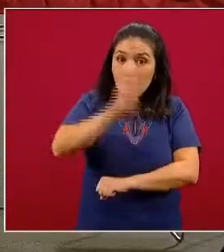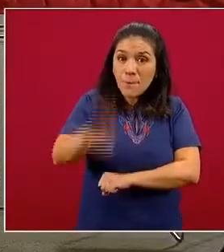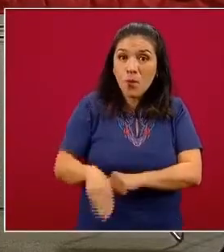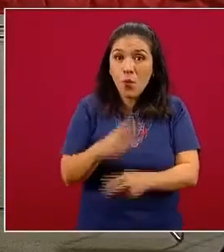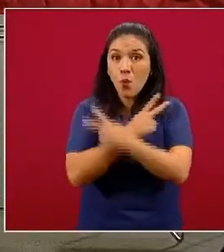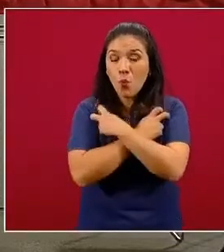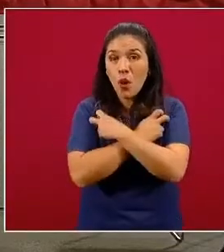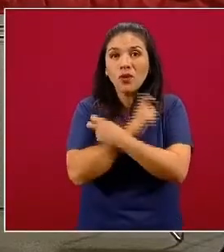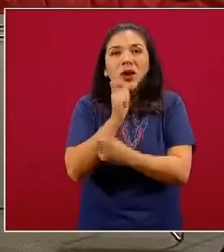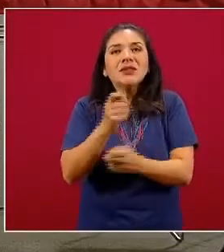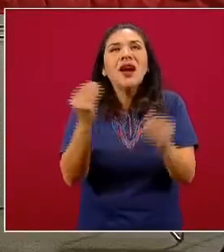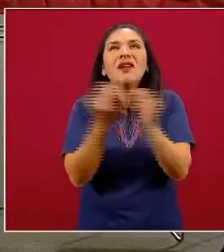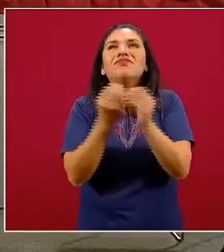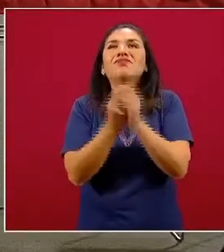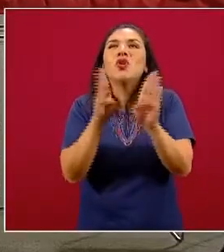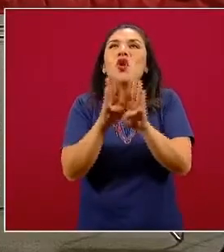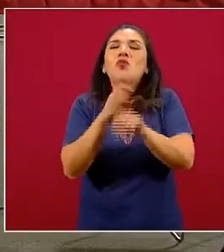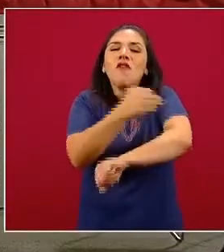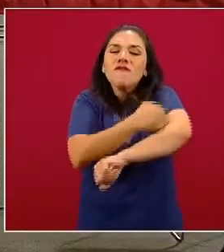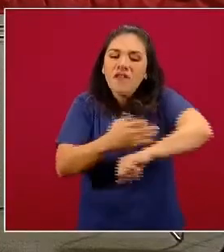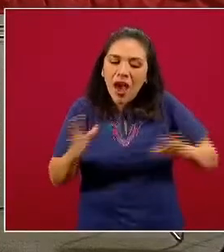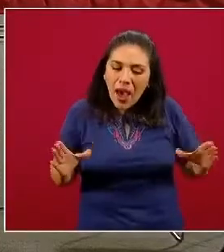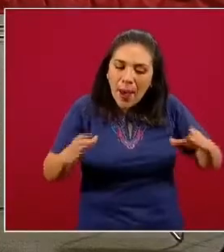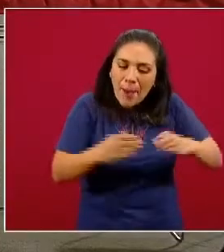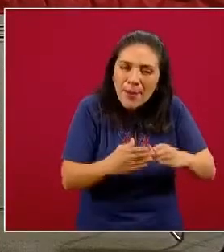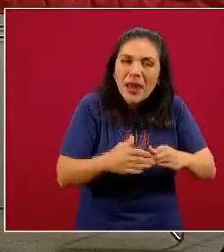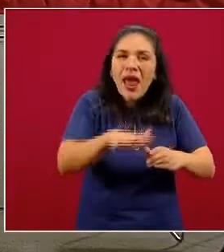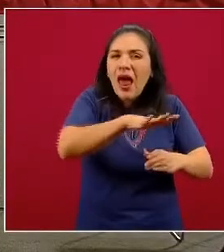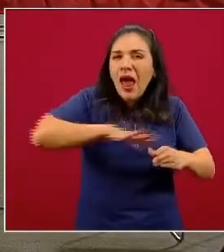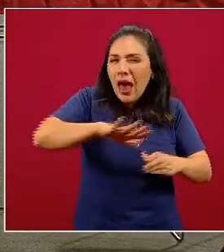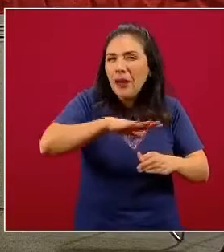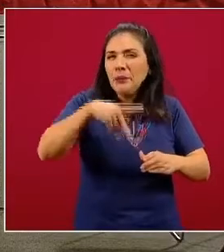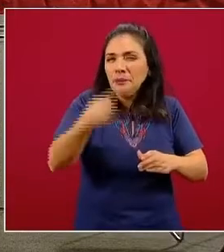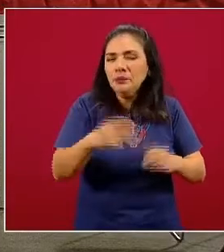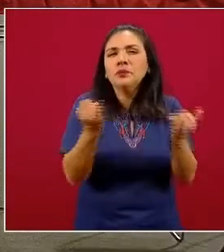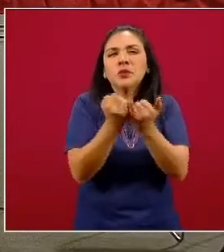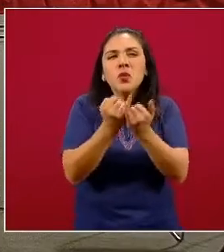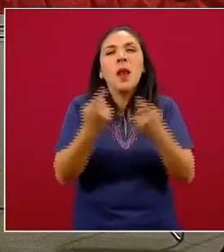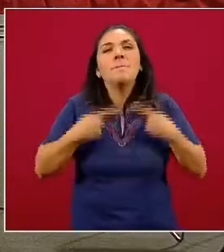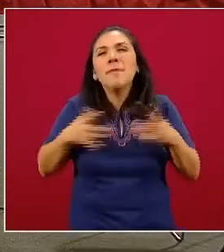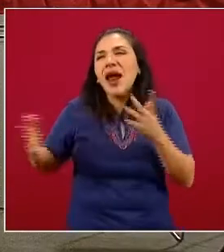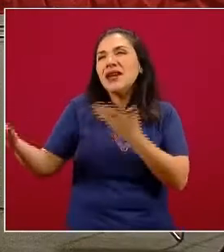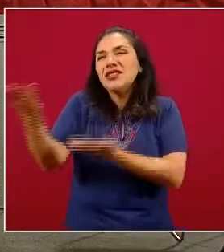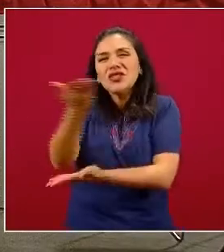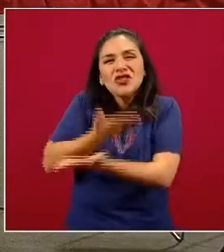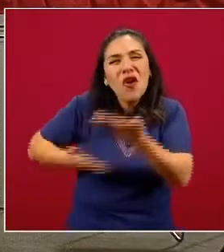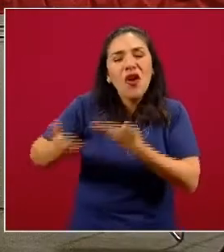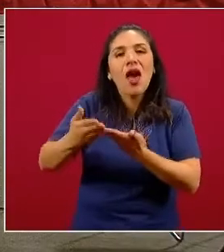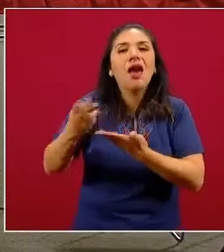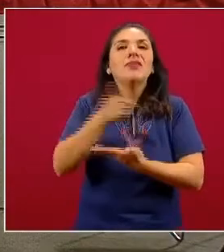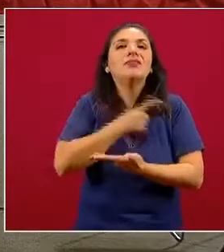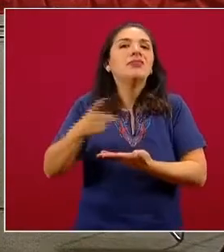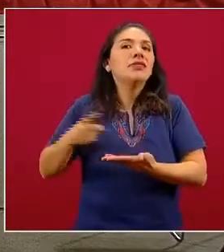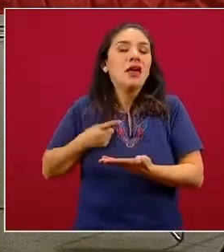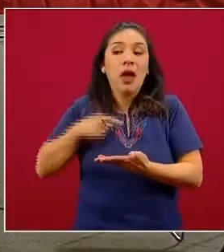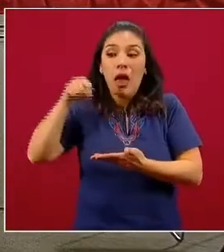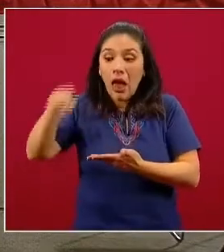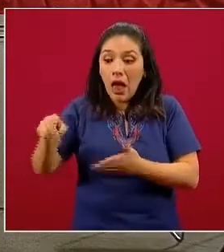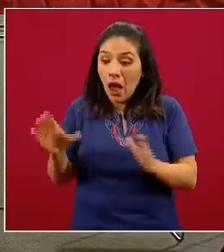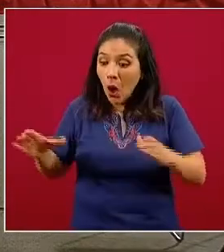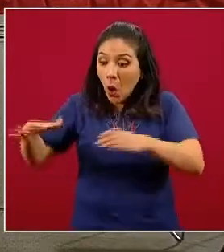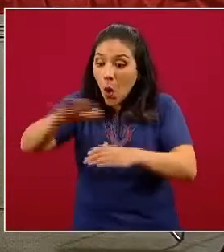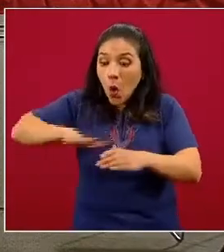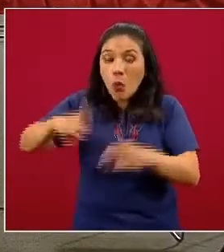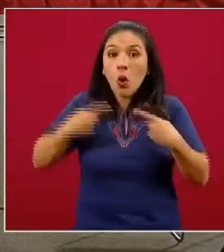un carácter íntimo, familiar, pero también comunitario, debe de ceder el espacio comunitario en